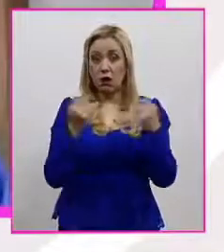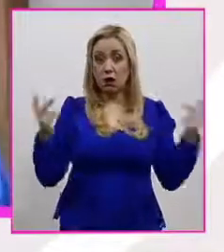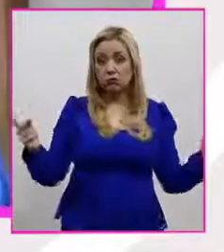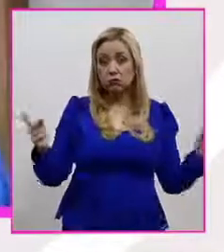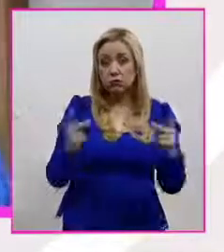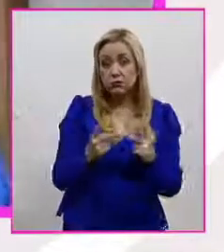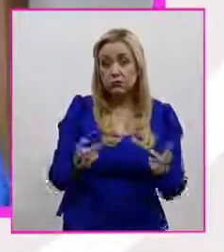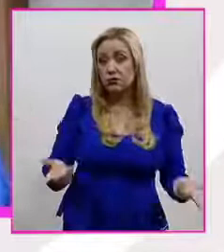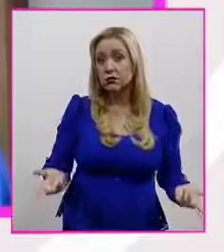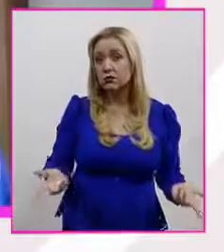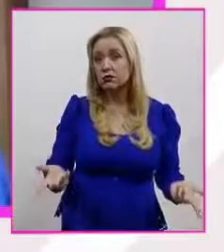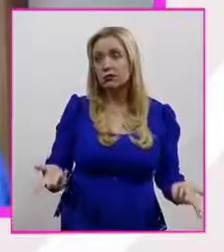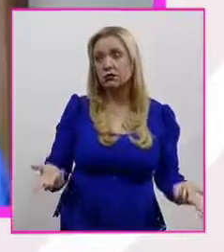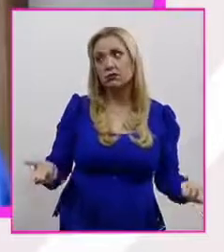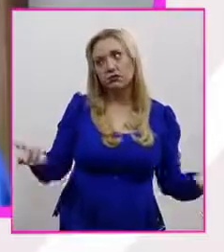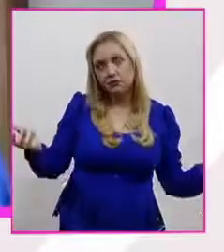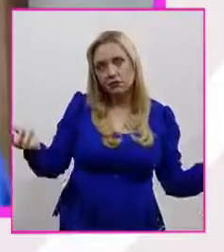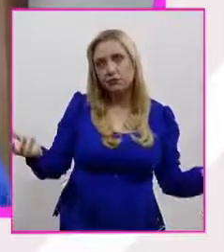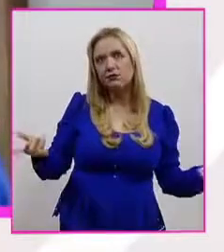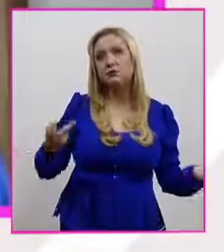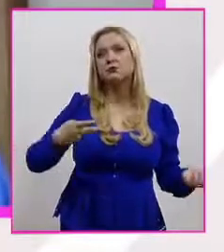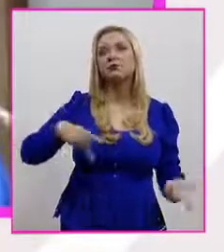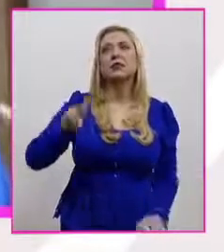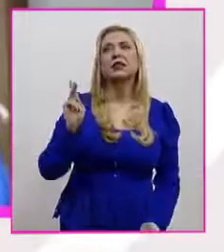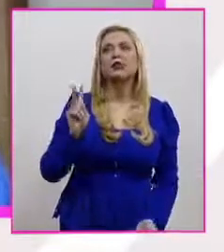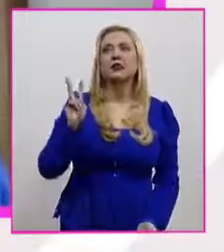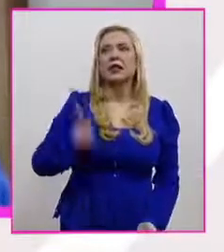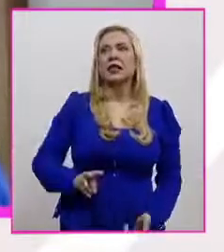persona. Sin embargo, nunca deja de